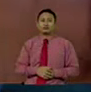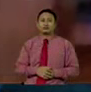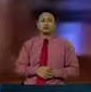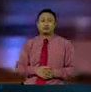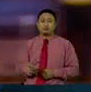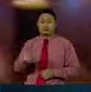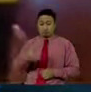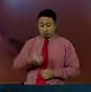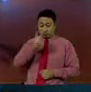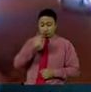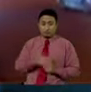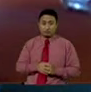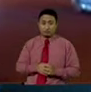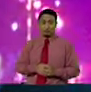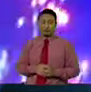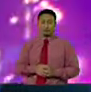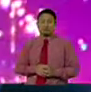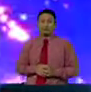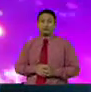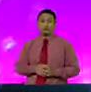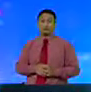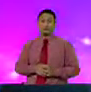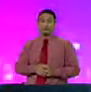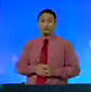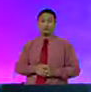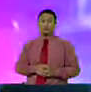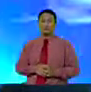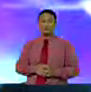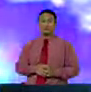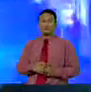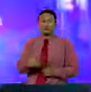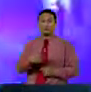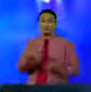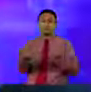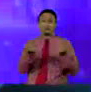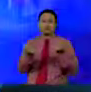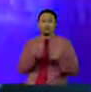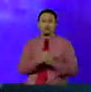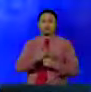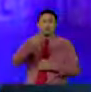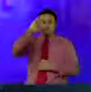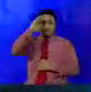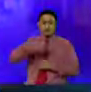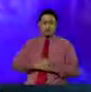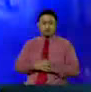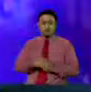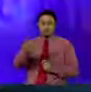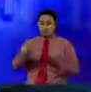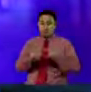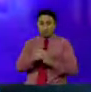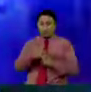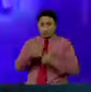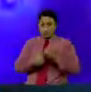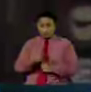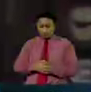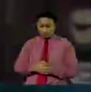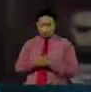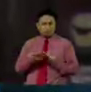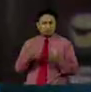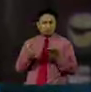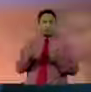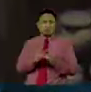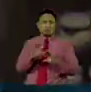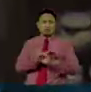ingiriendo bebidas alcohólicas en la vía pública. Durante el operativo, los uniformados no encontraron novedad alguna.